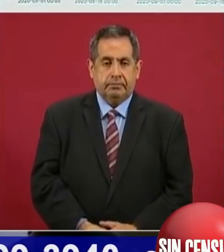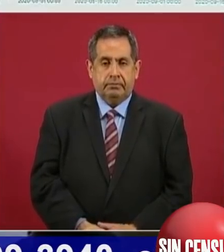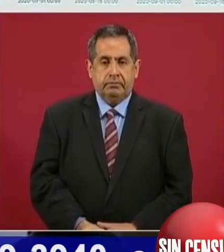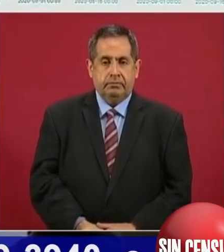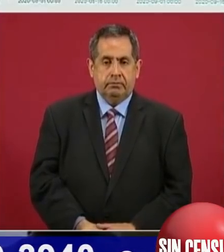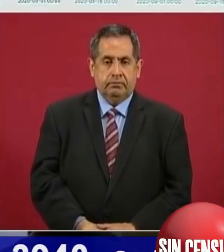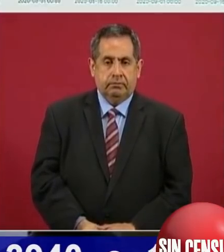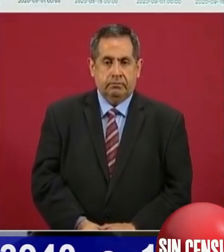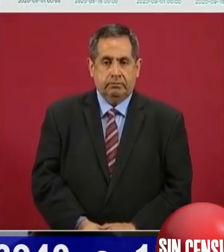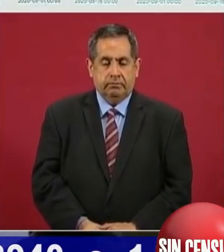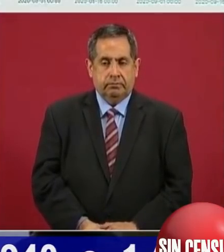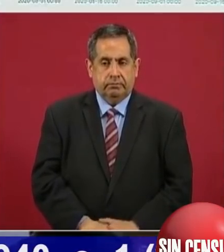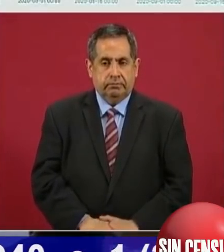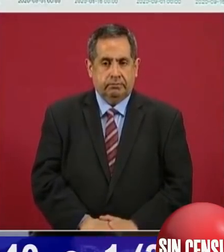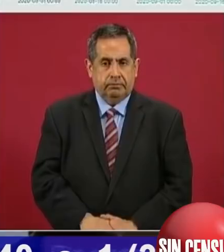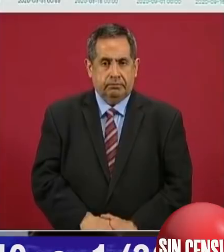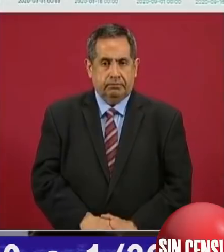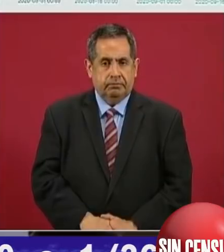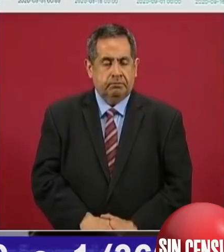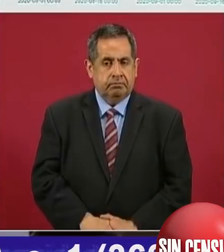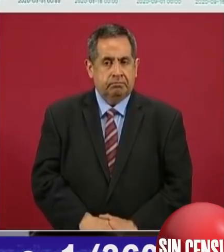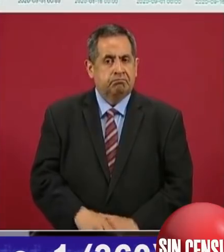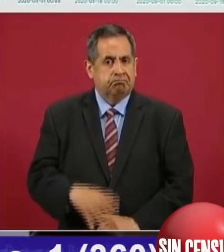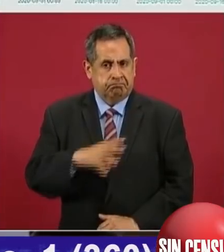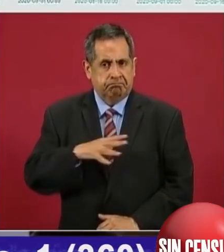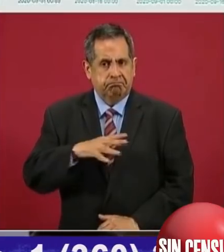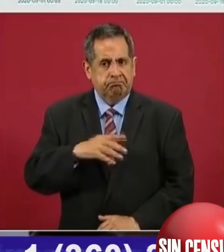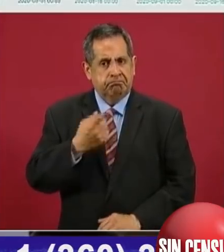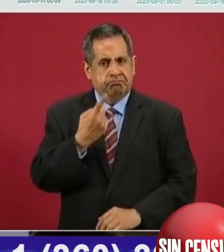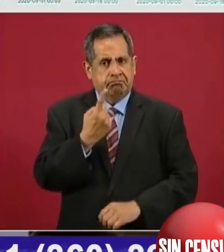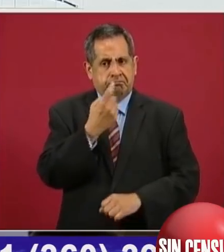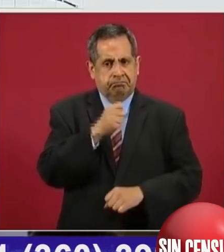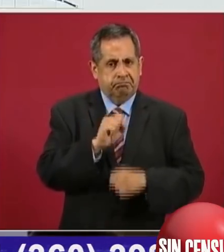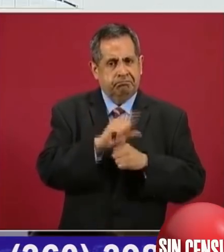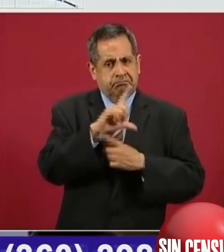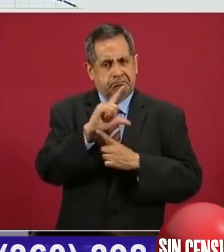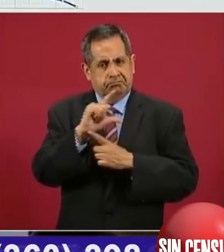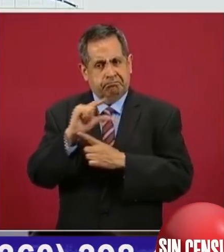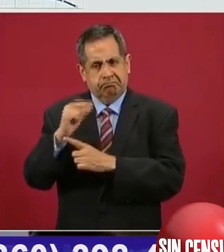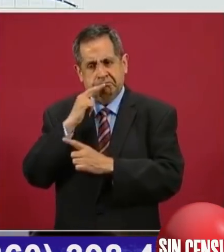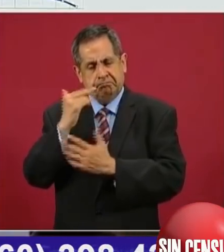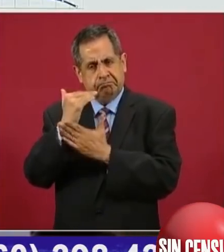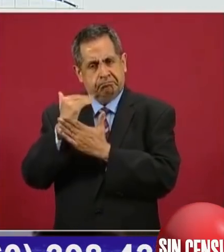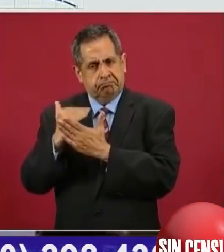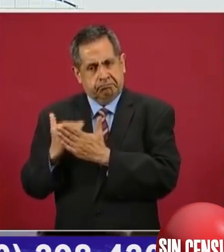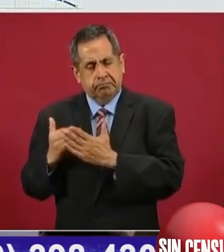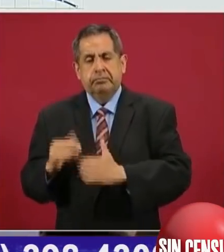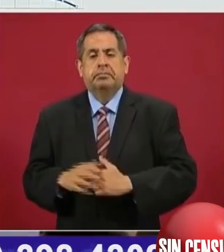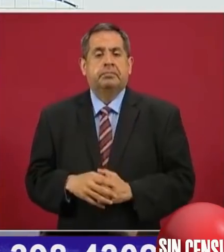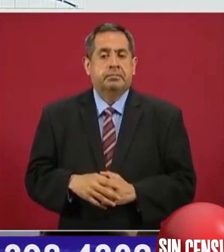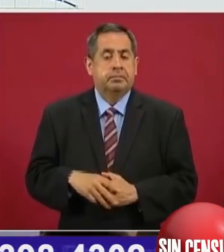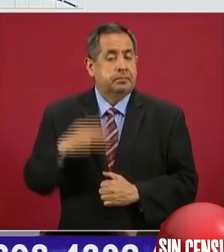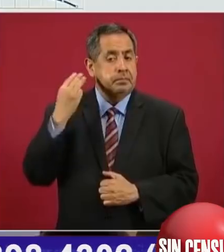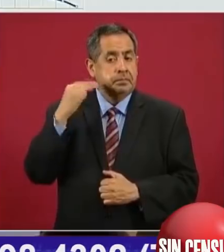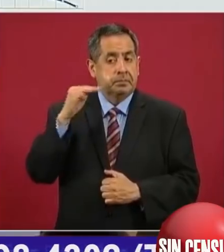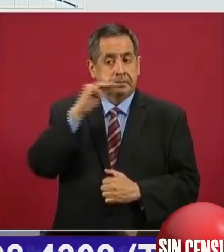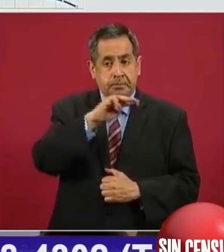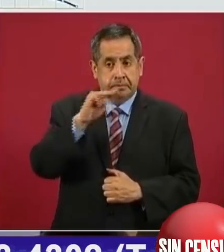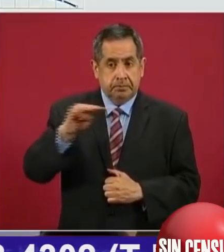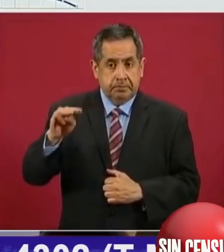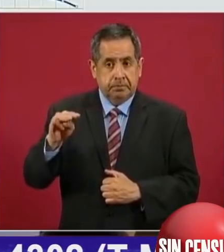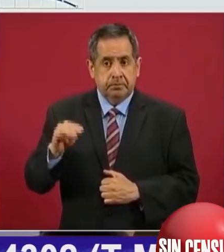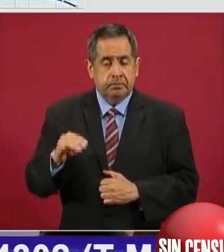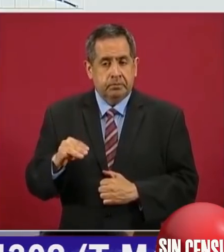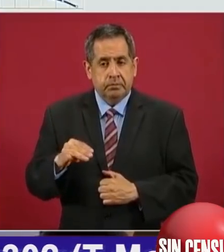cambios positivos, es decir, reducción desde el 1 de septiembre. La siguiente. El Estado de Michoacán, su patrón general es